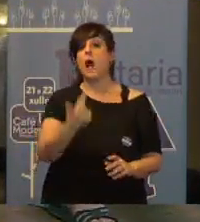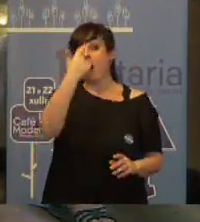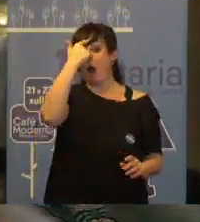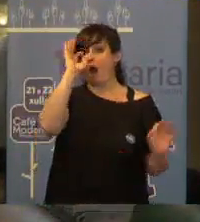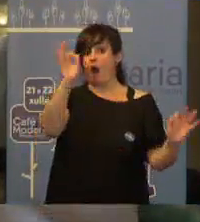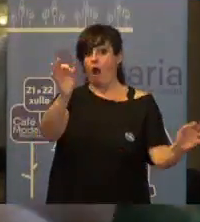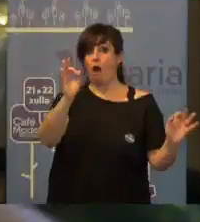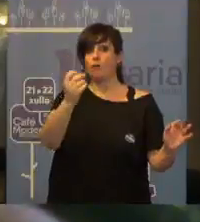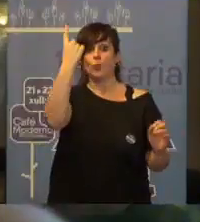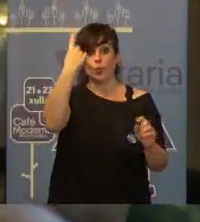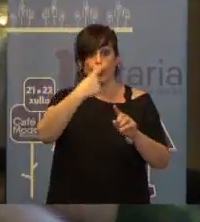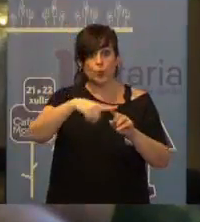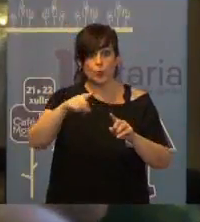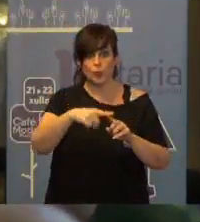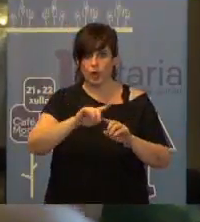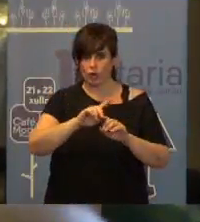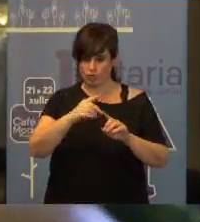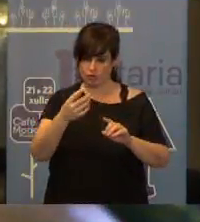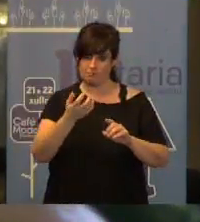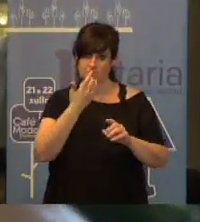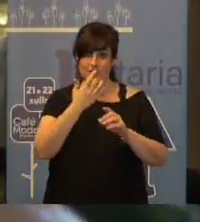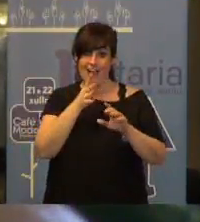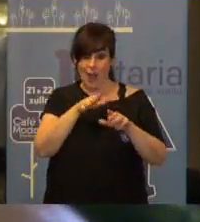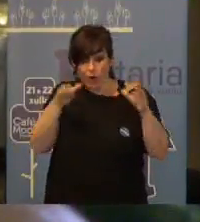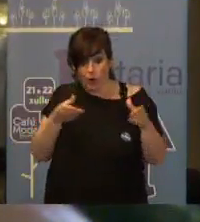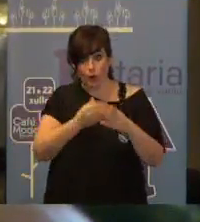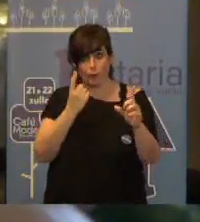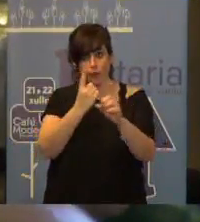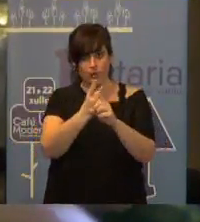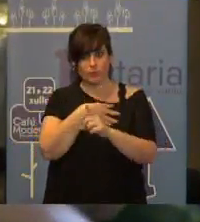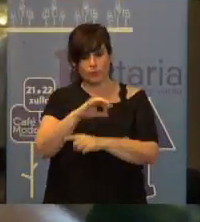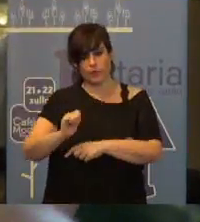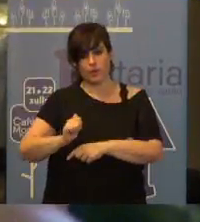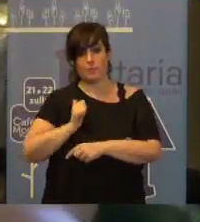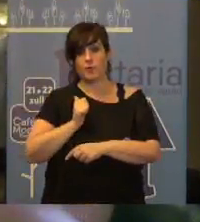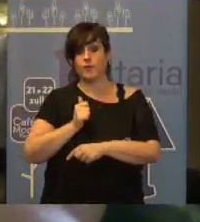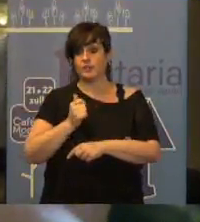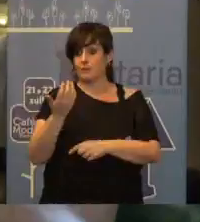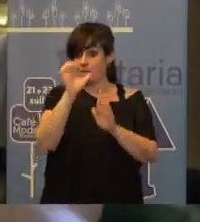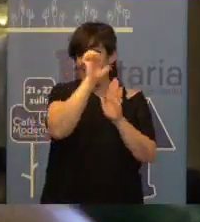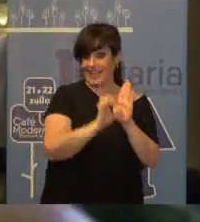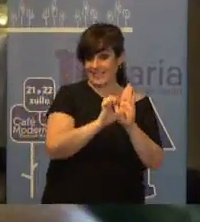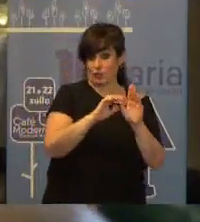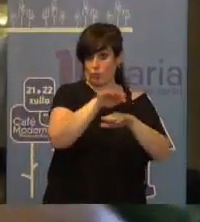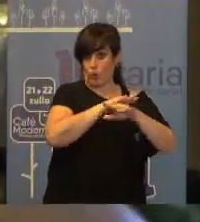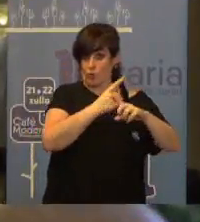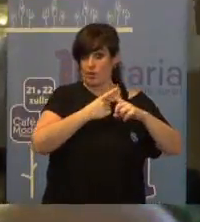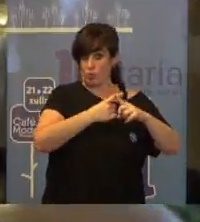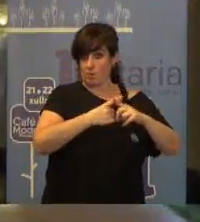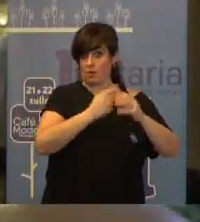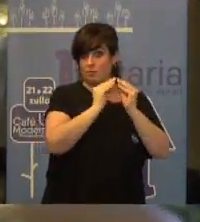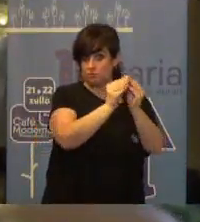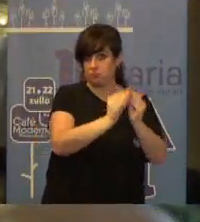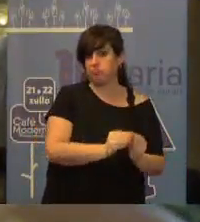xa unha das cousas que podía facer a tal oposición agora, hai un famoso proxecto de estatuto que fixo o bipartito, que podía retomar.